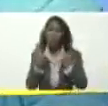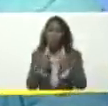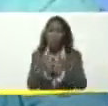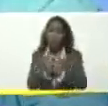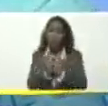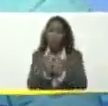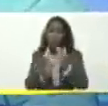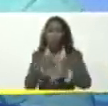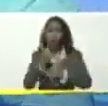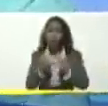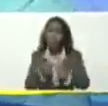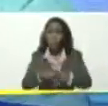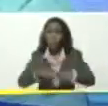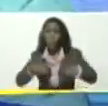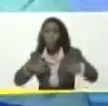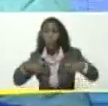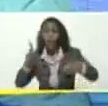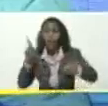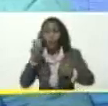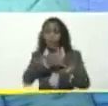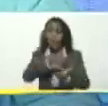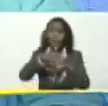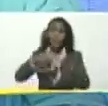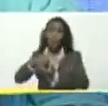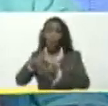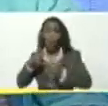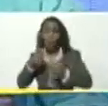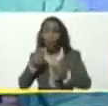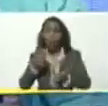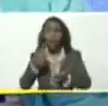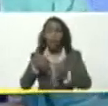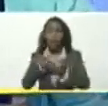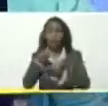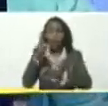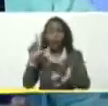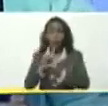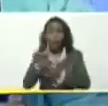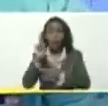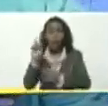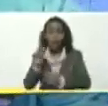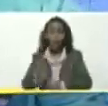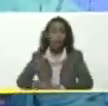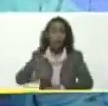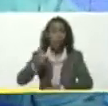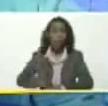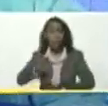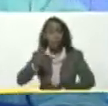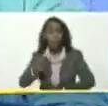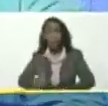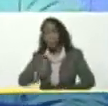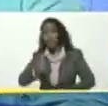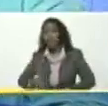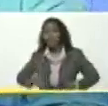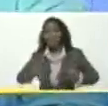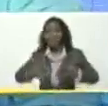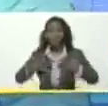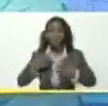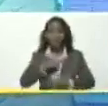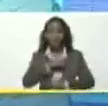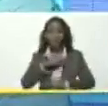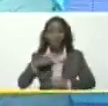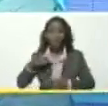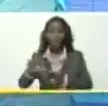crecen con este Premio Nacional del Libro. Este es uno de los premios más importantes, más emotivos, y para nosotros